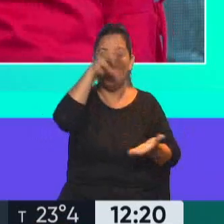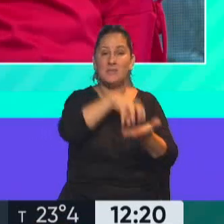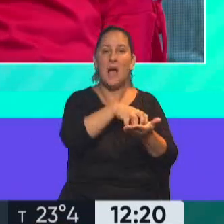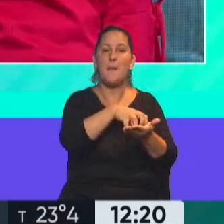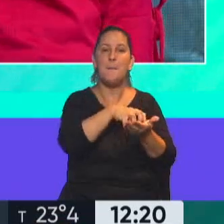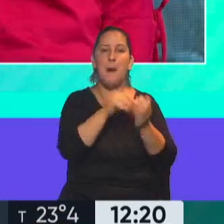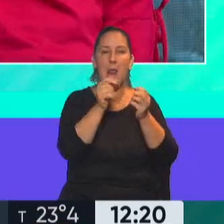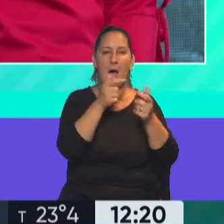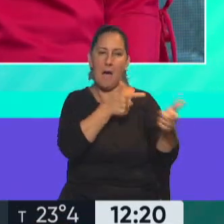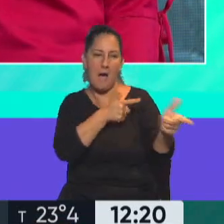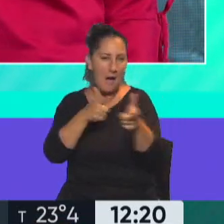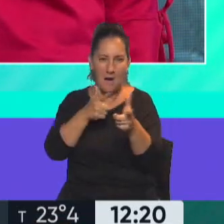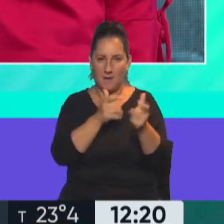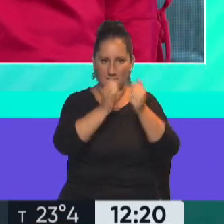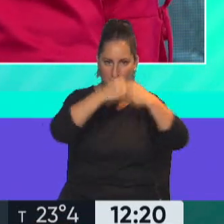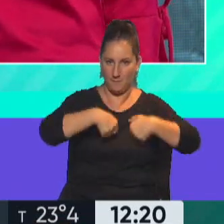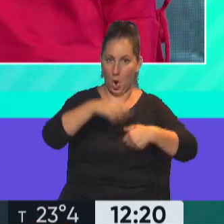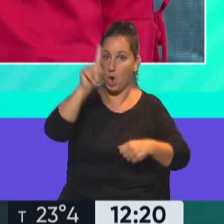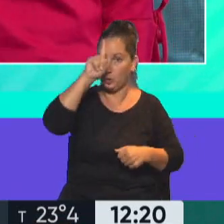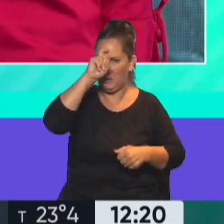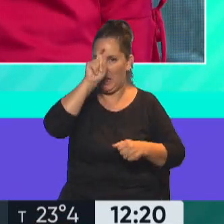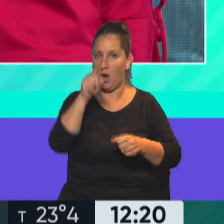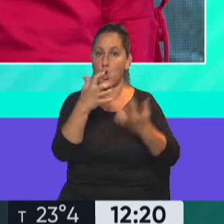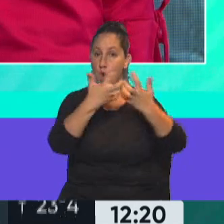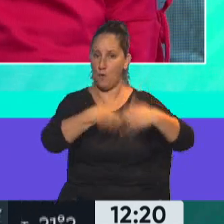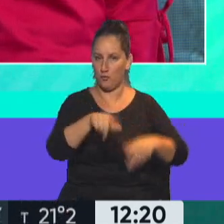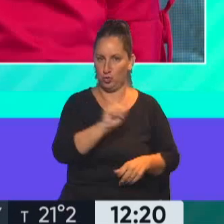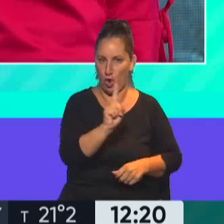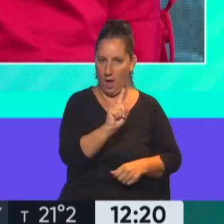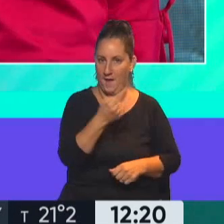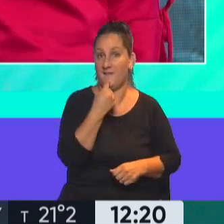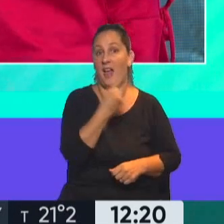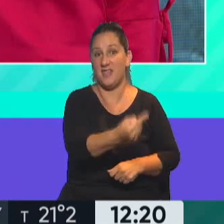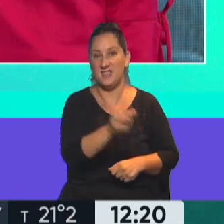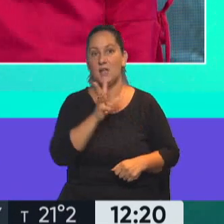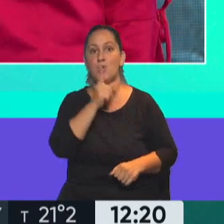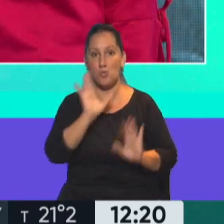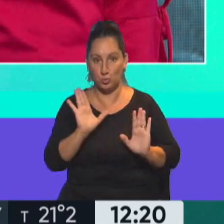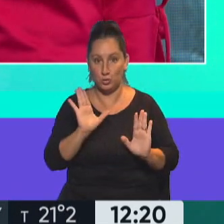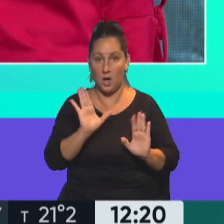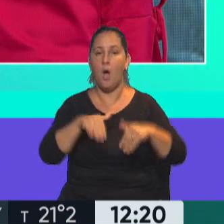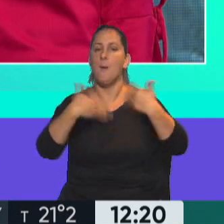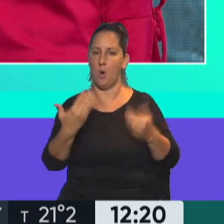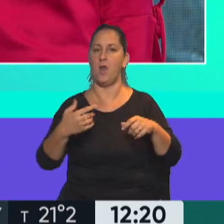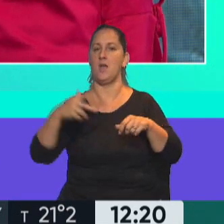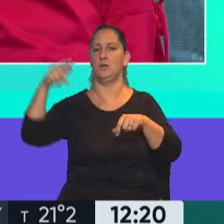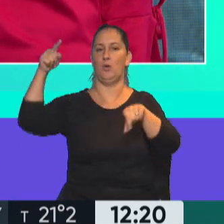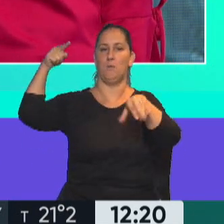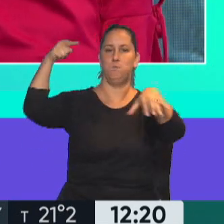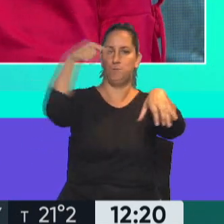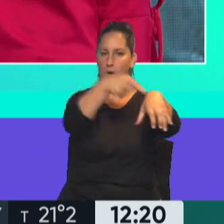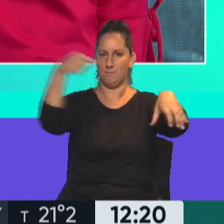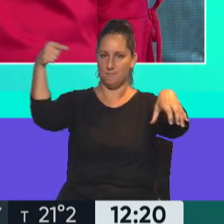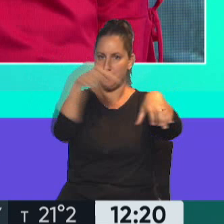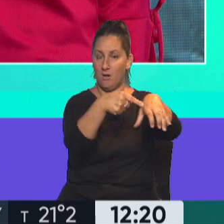un edificio de comando para preparación. Pero no como hospital. Exactamente, no estaba funcionando como hospital y por eso fue atacado. Bueno, son